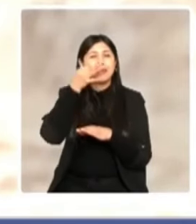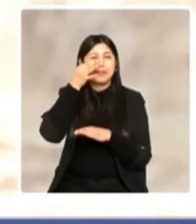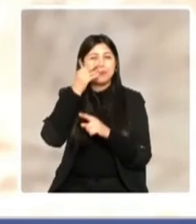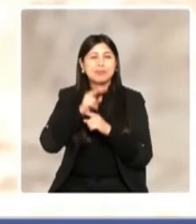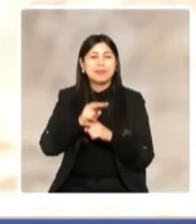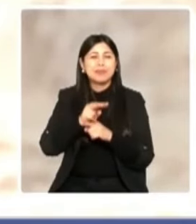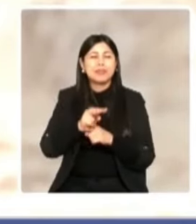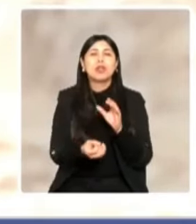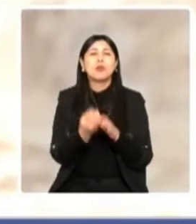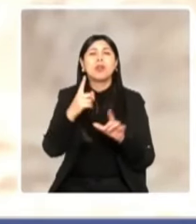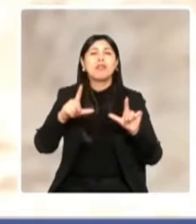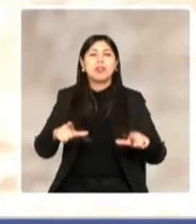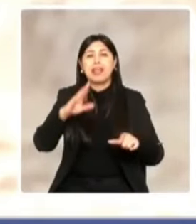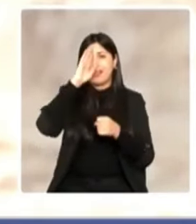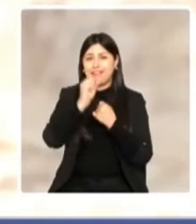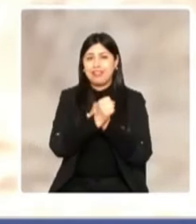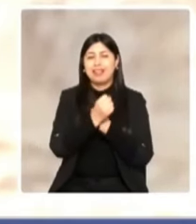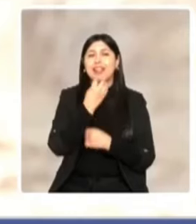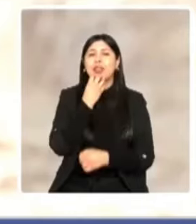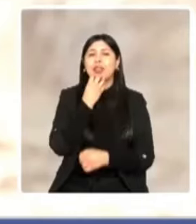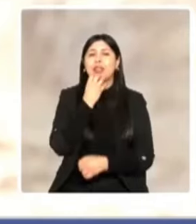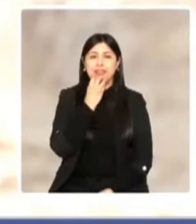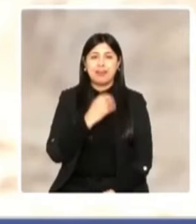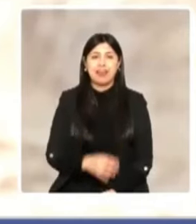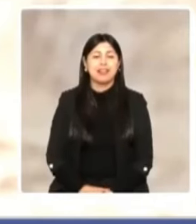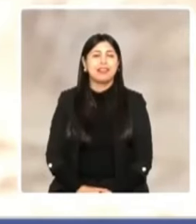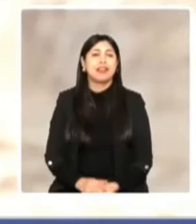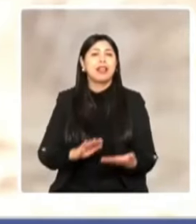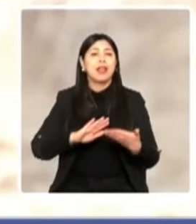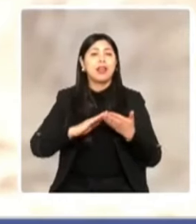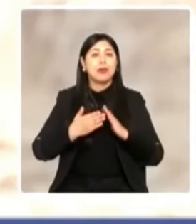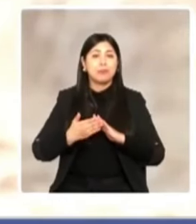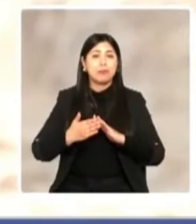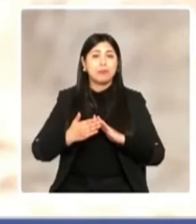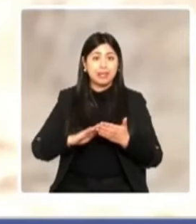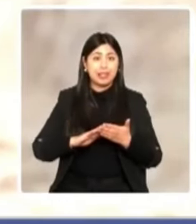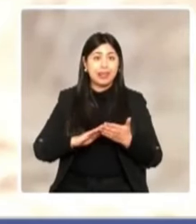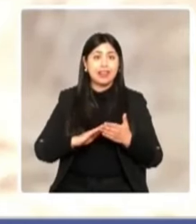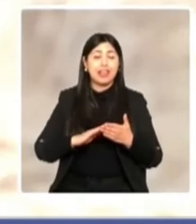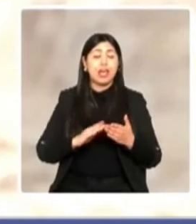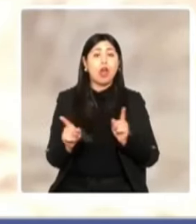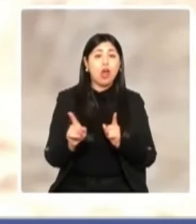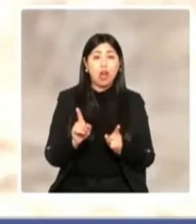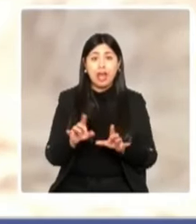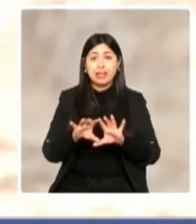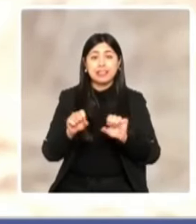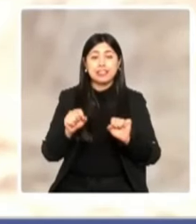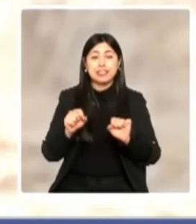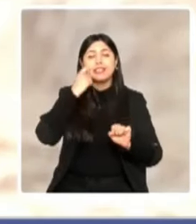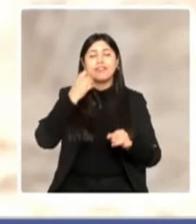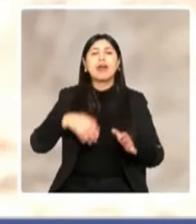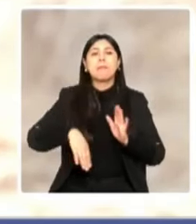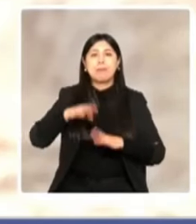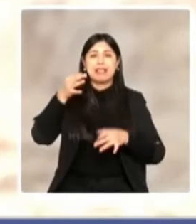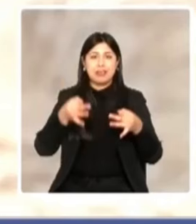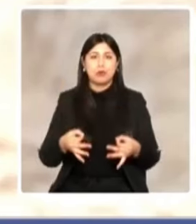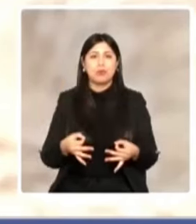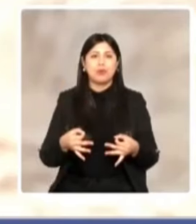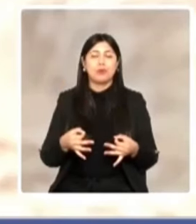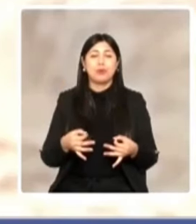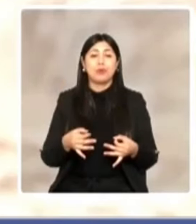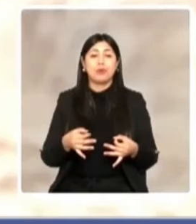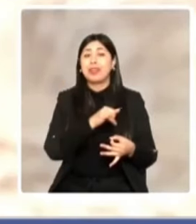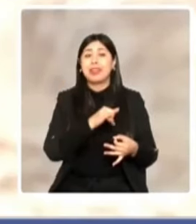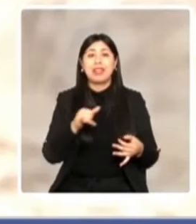caiga. Partiendo por mí. O sea, acá nadie, sea cercano, lejano, más o menos, va a tener ningún tipo de privilegio en esto. Yo, por